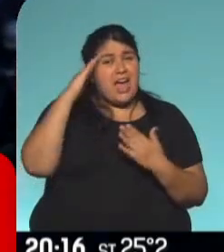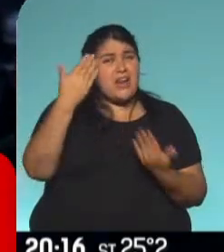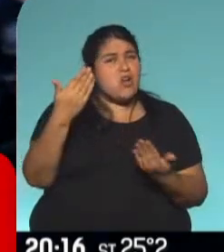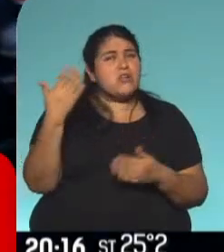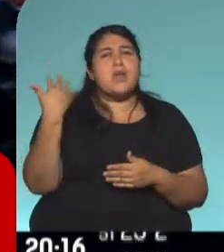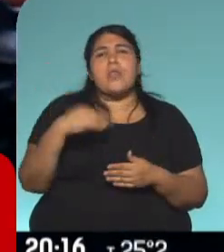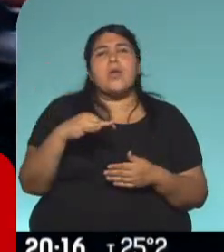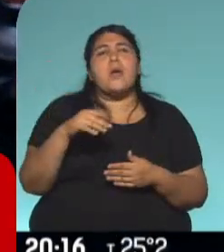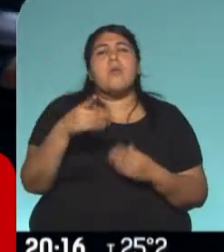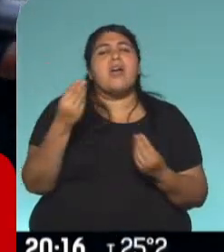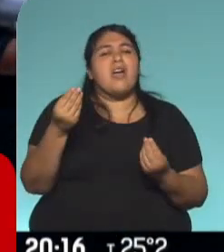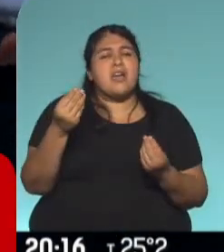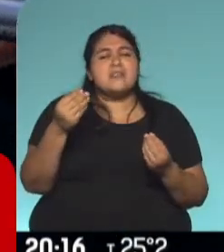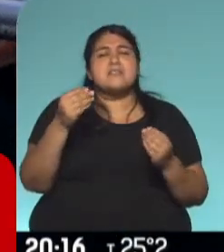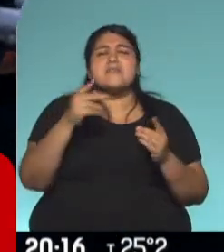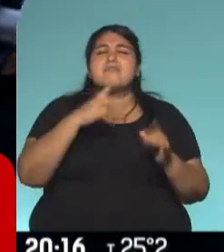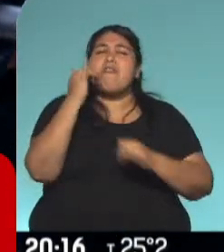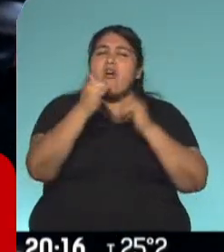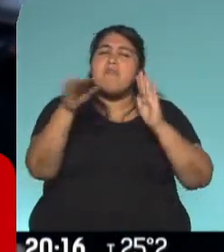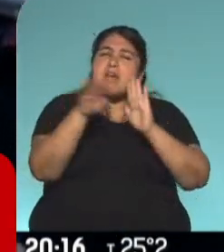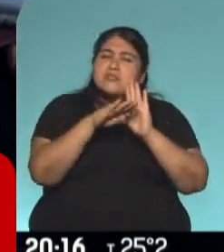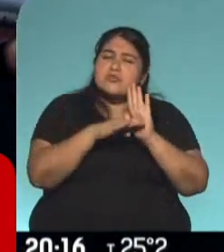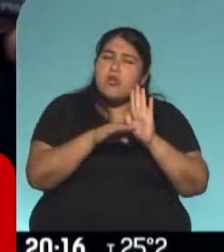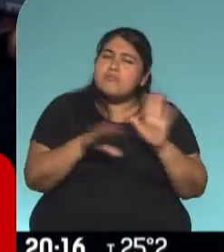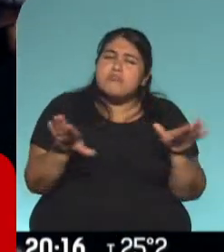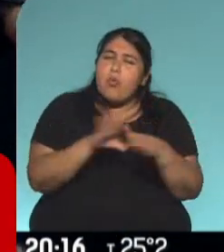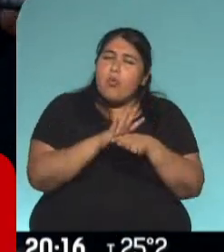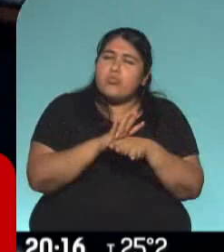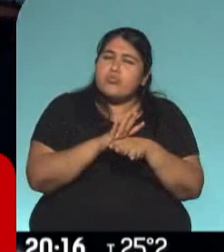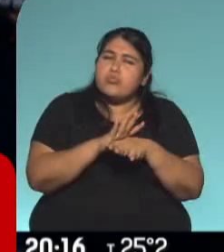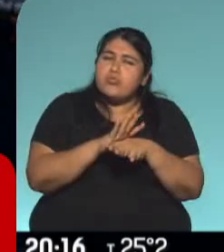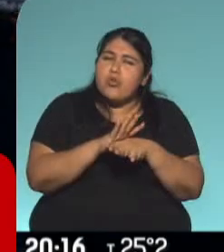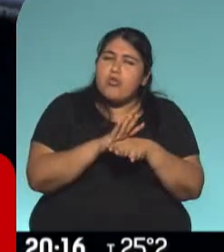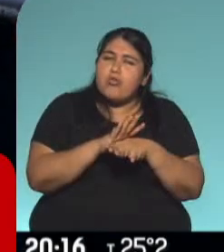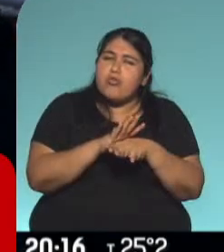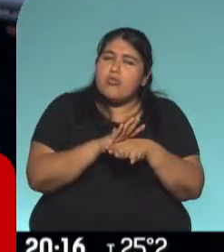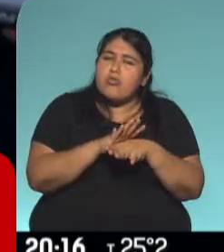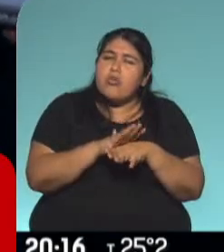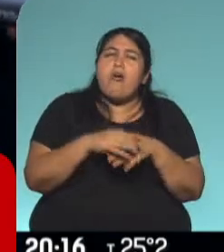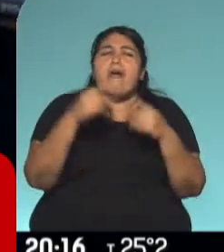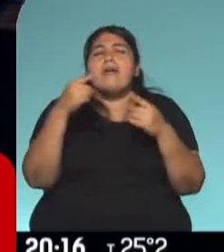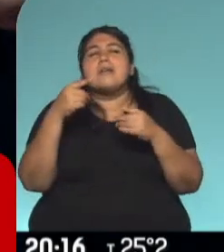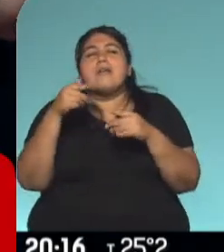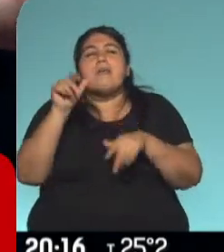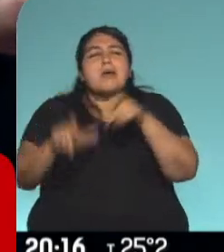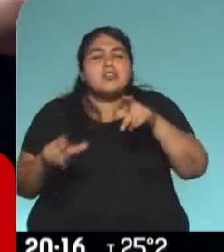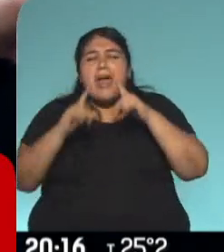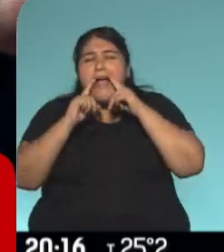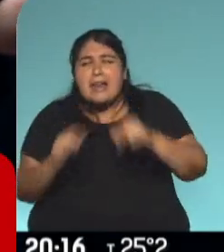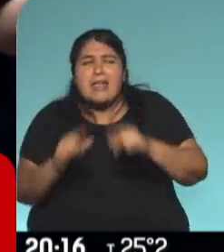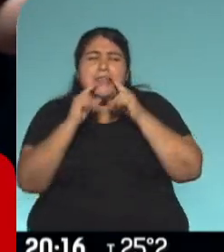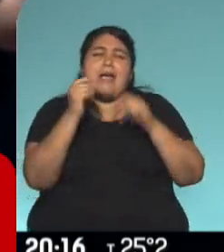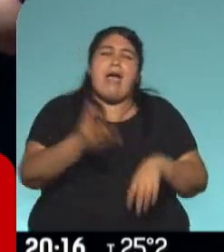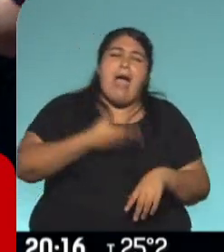recordar con datos concretos. Yo quiero que todos estos que hacen críticas y